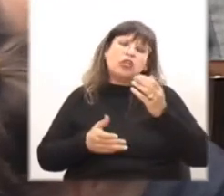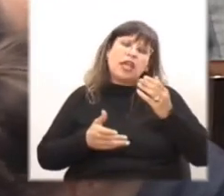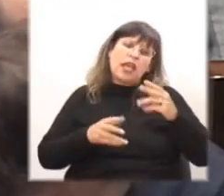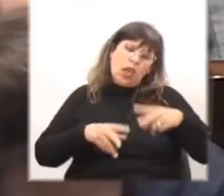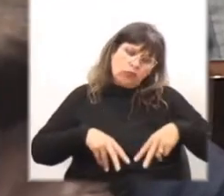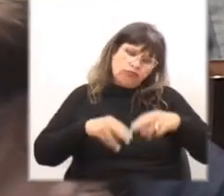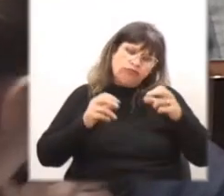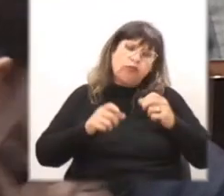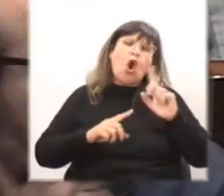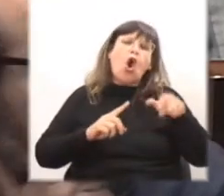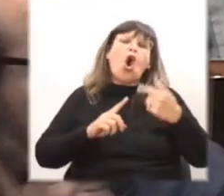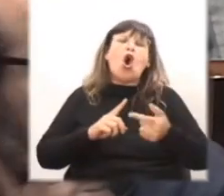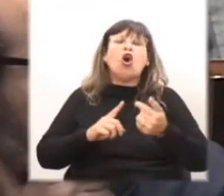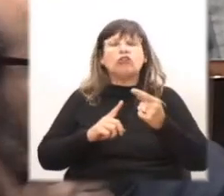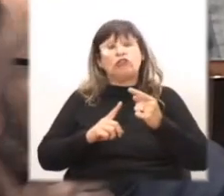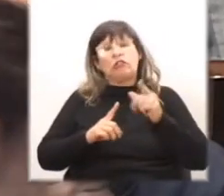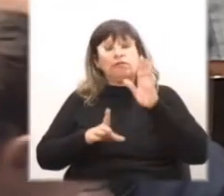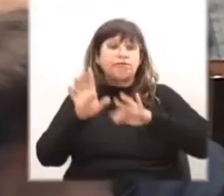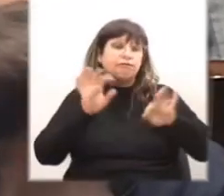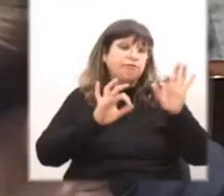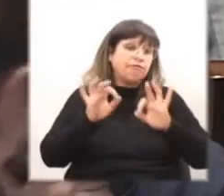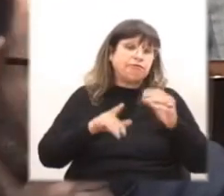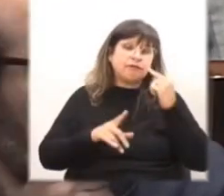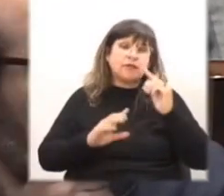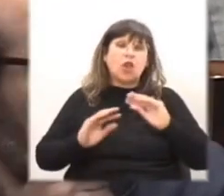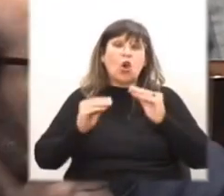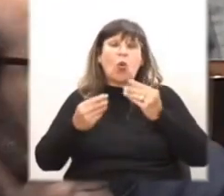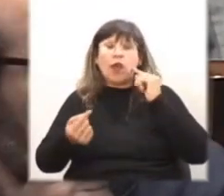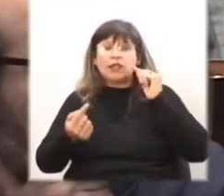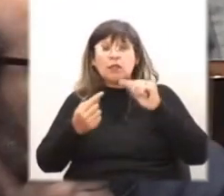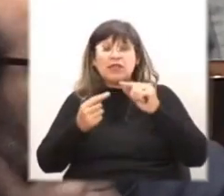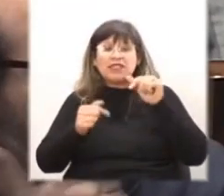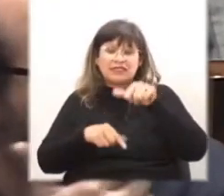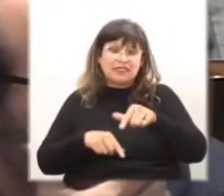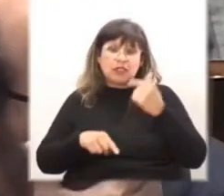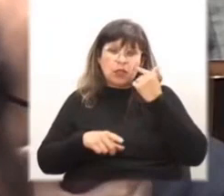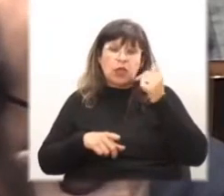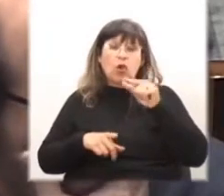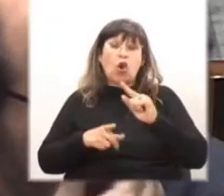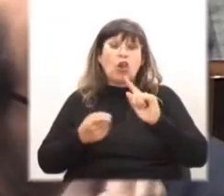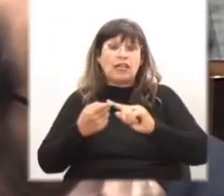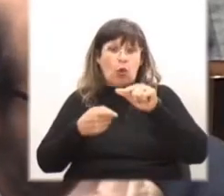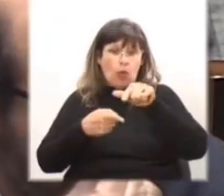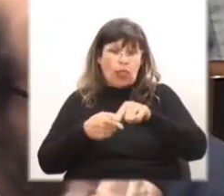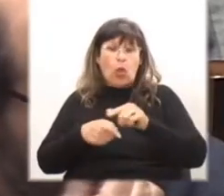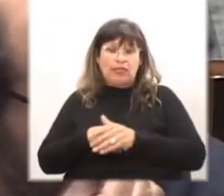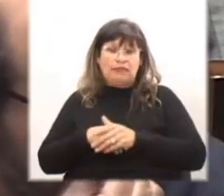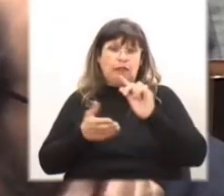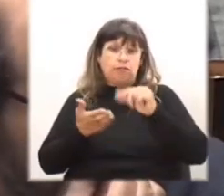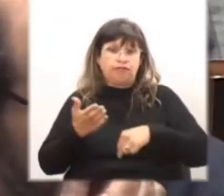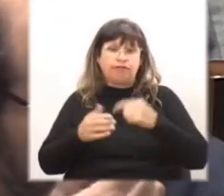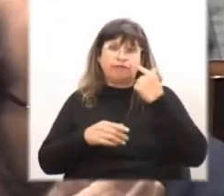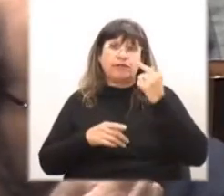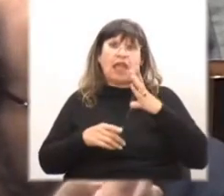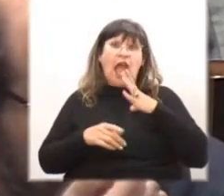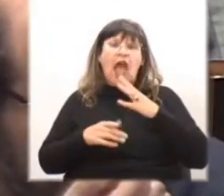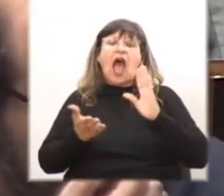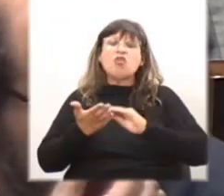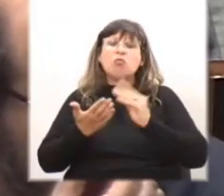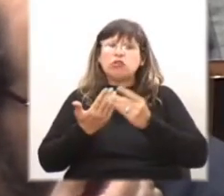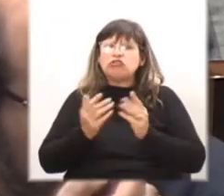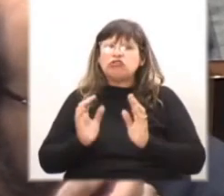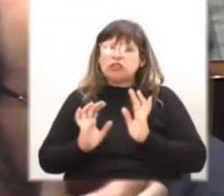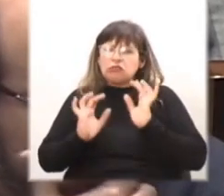opciones? ¿Cuál es el objetivo que se persigue con el acuerdo? ¿Existe un proyecto